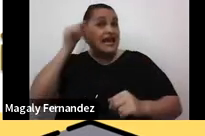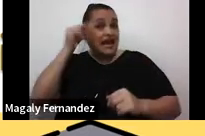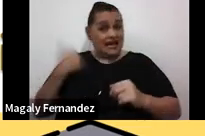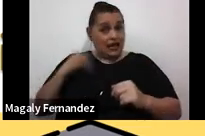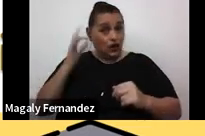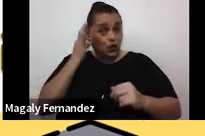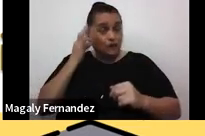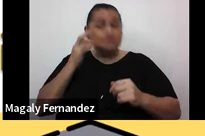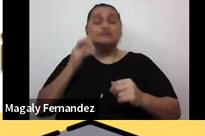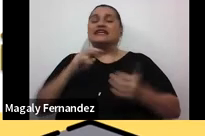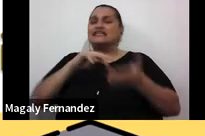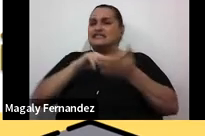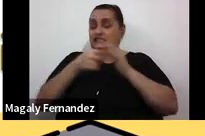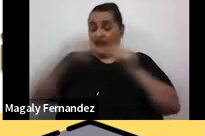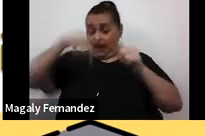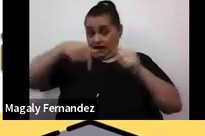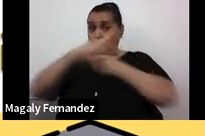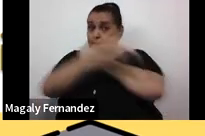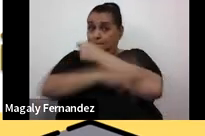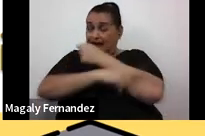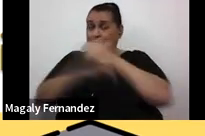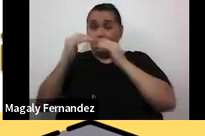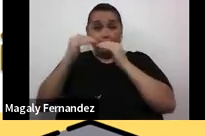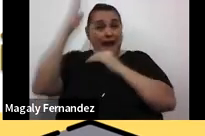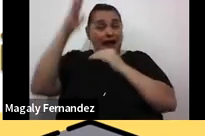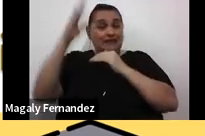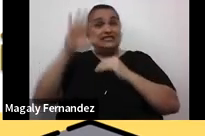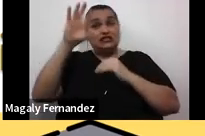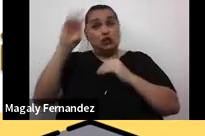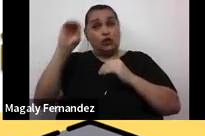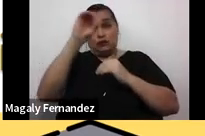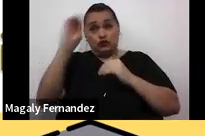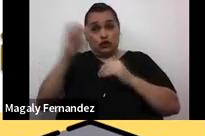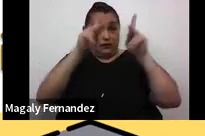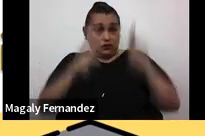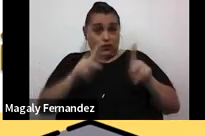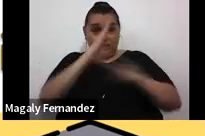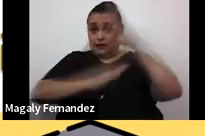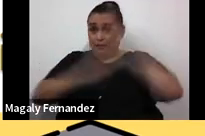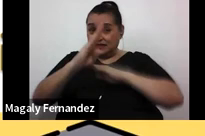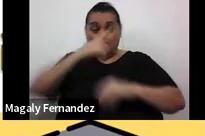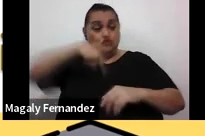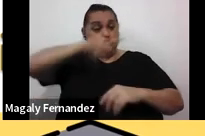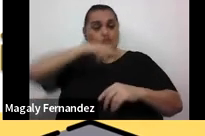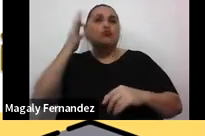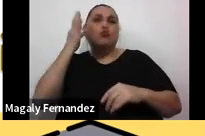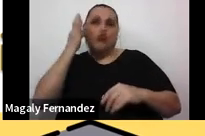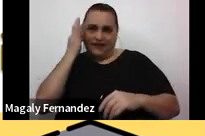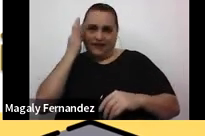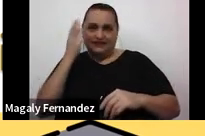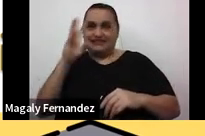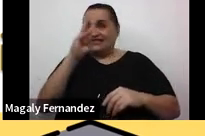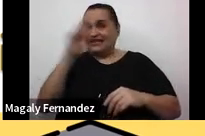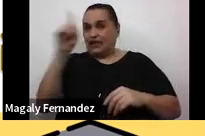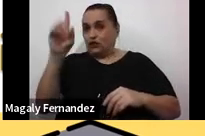por lo menos en nuestro país más de la mitad de las personas con discapacidad somos mujeres de hecho somos el